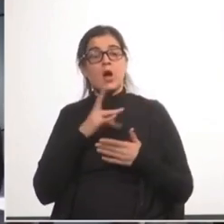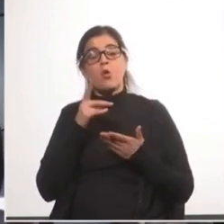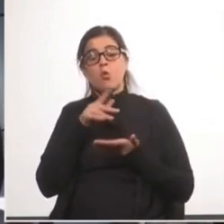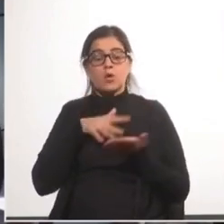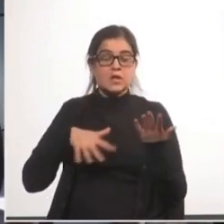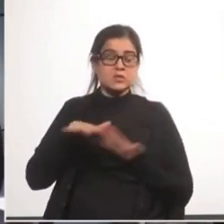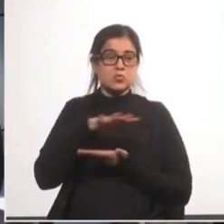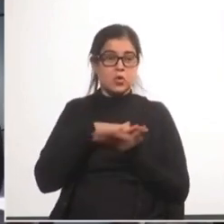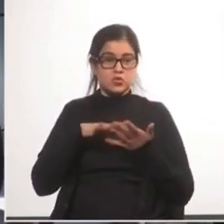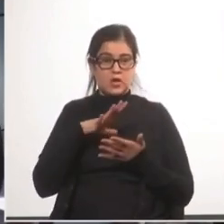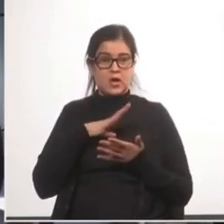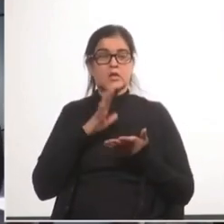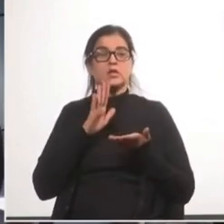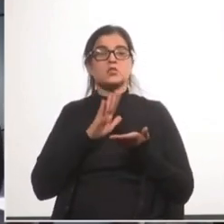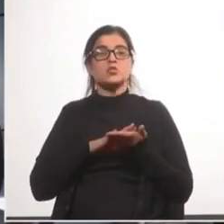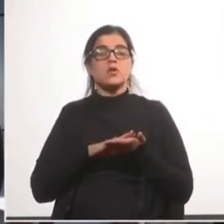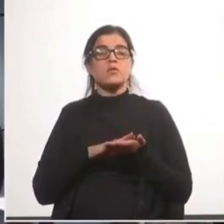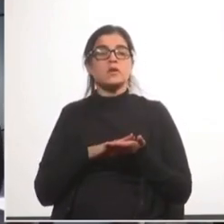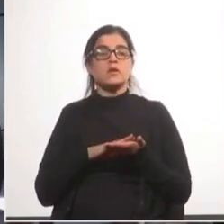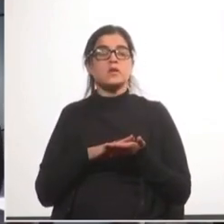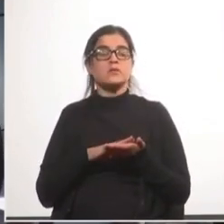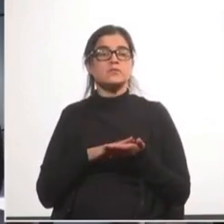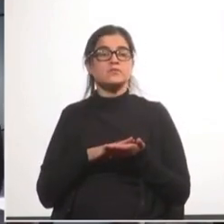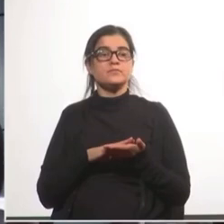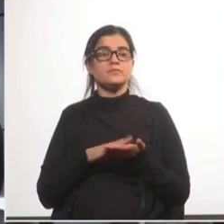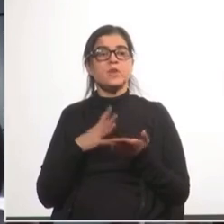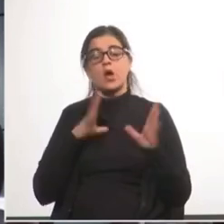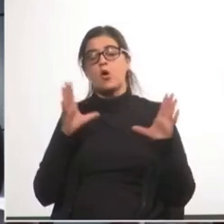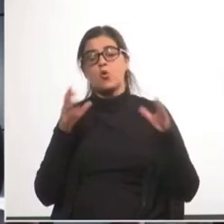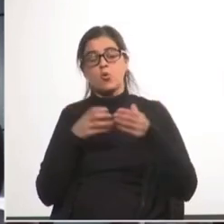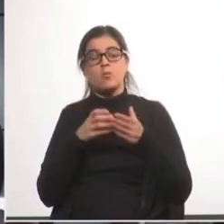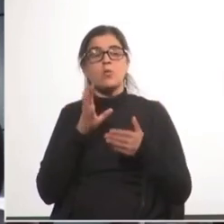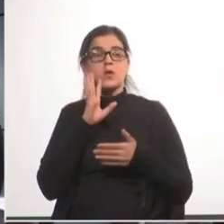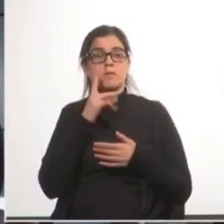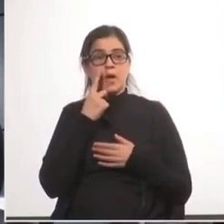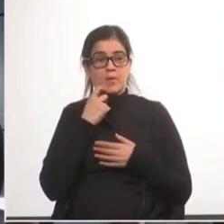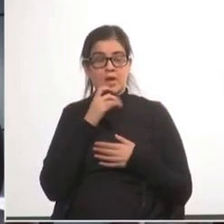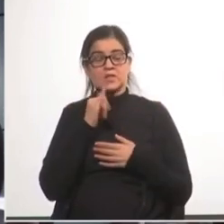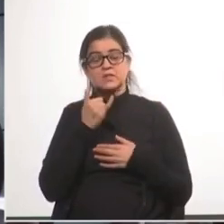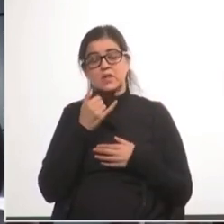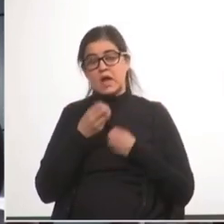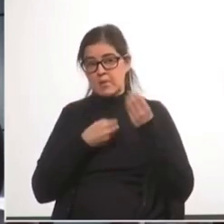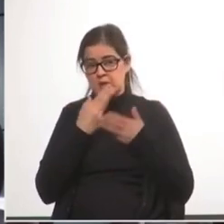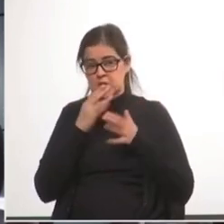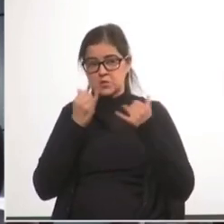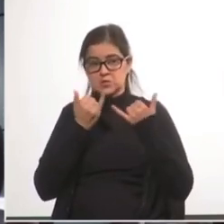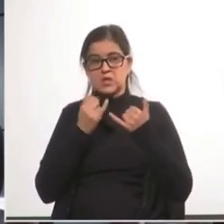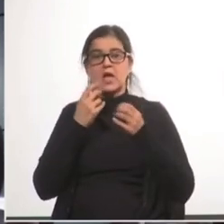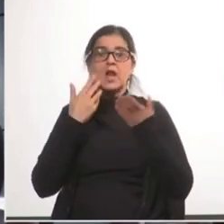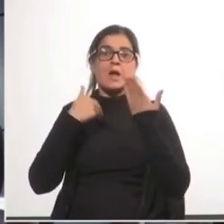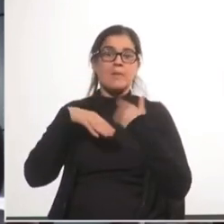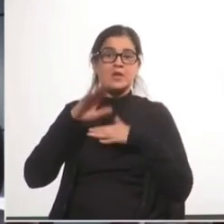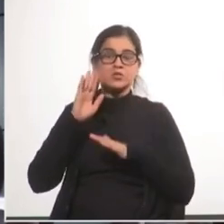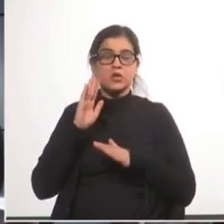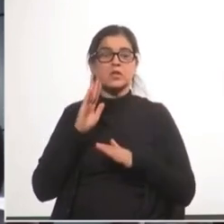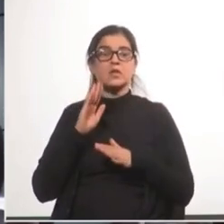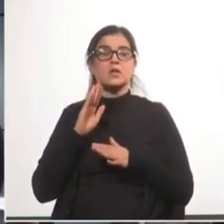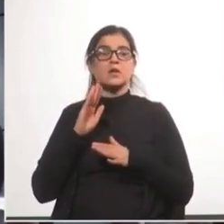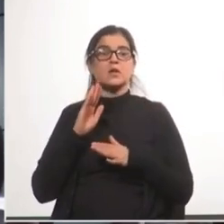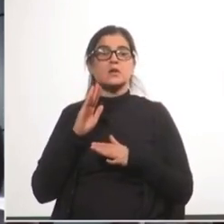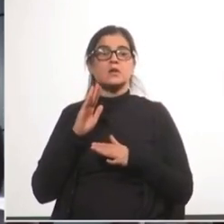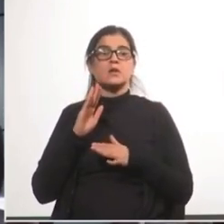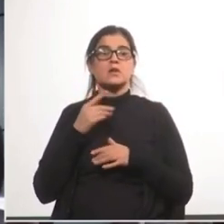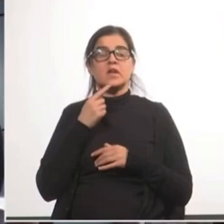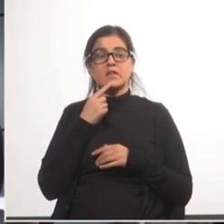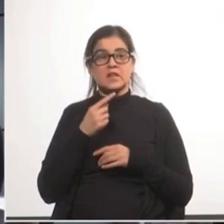contexto. Responde a grupos de padres que se han expresado, en su mayoría,